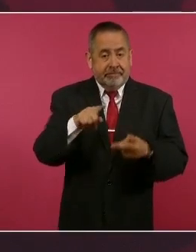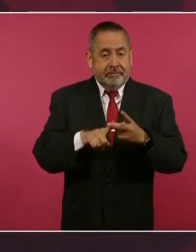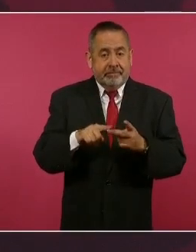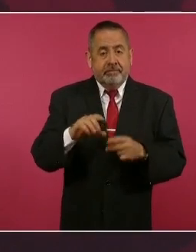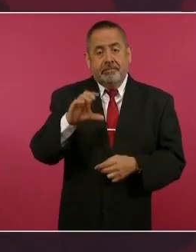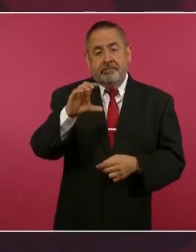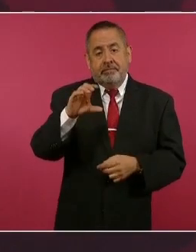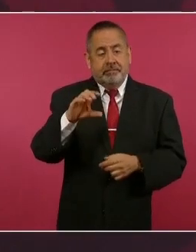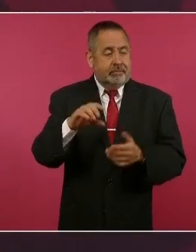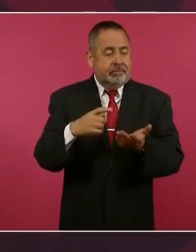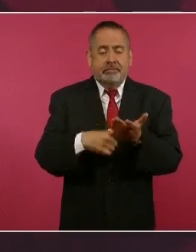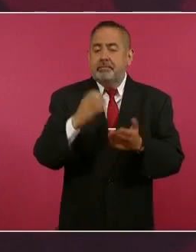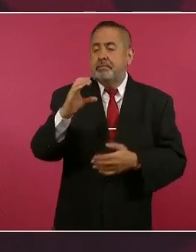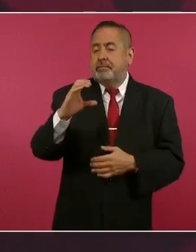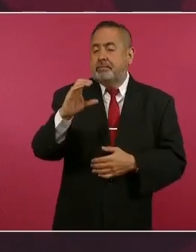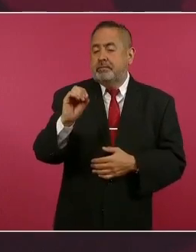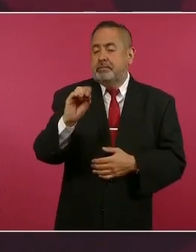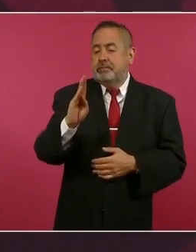cobre.